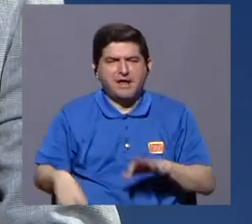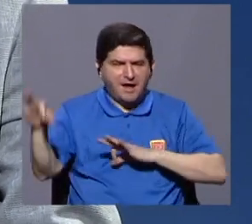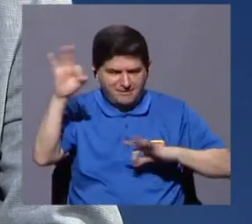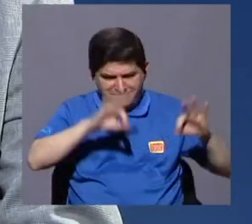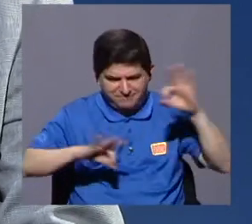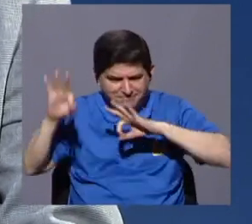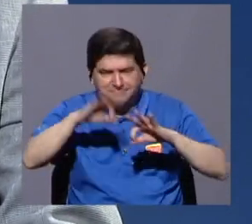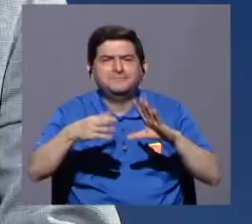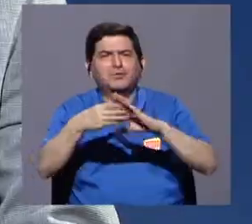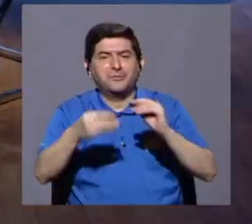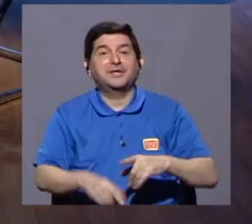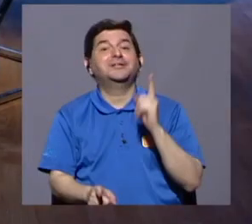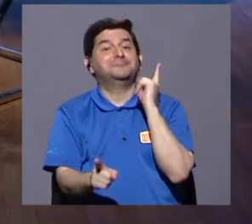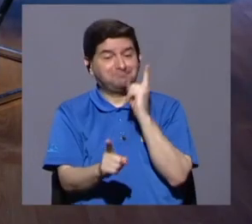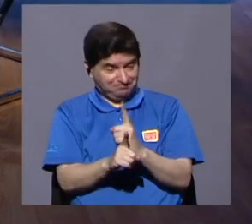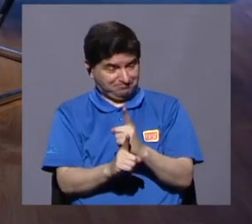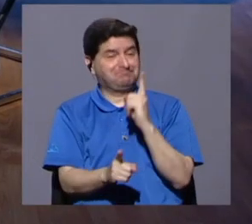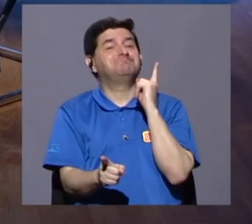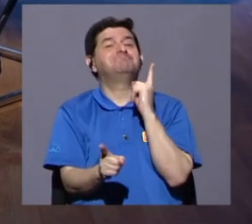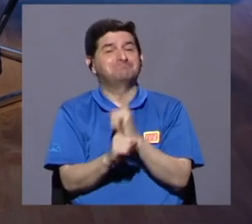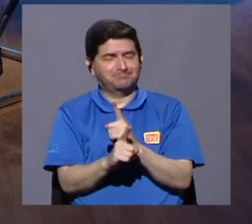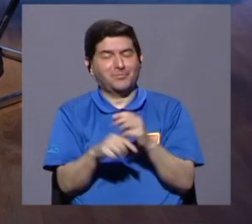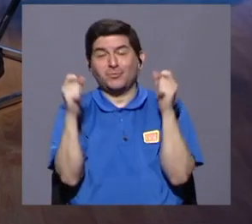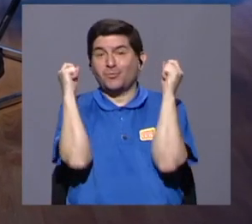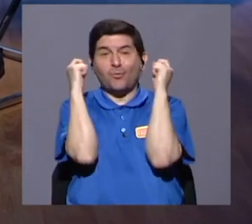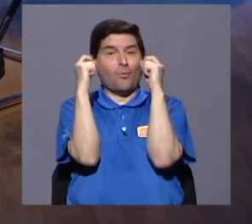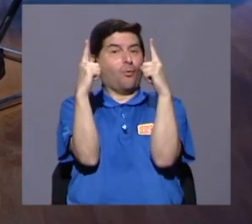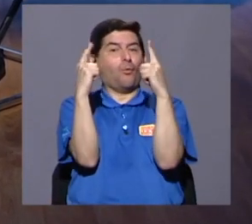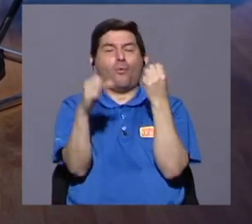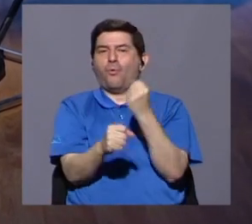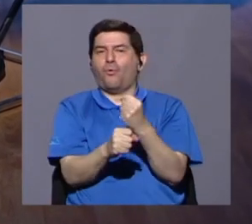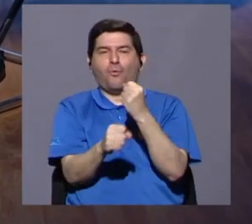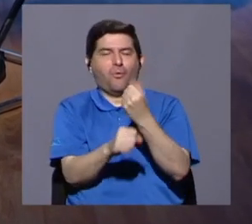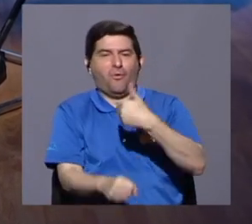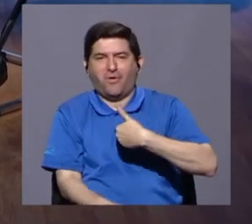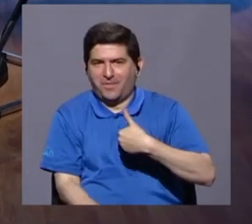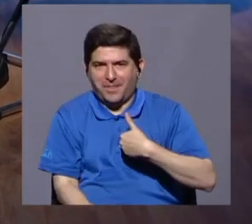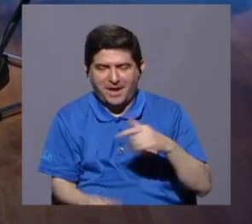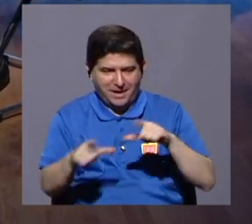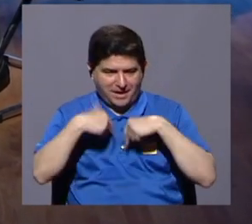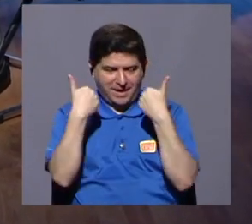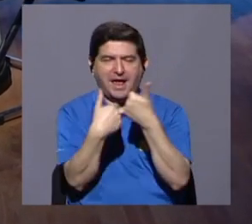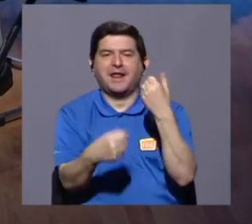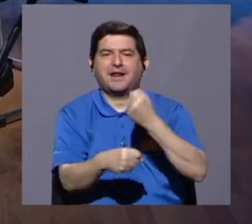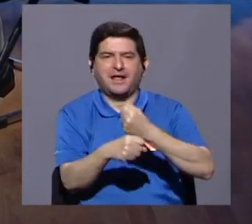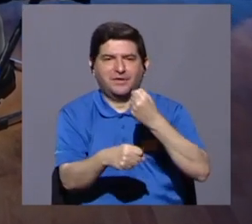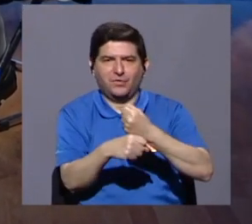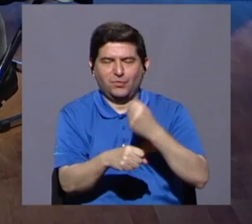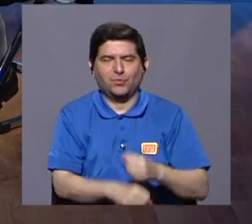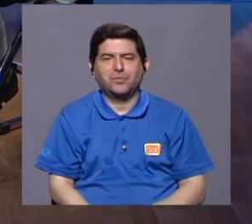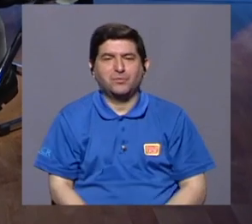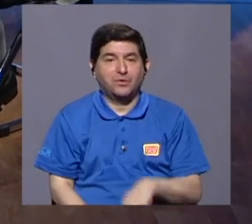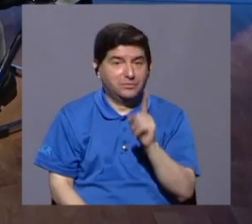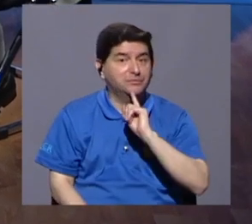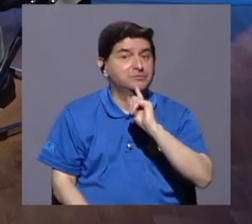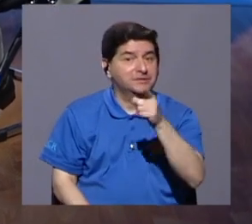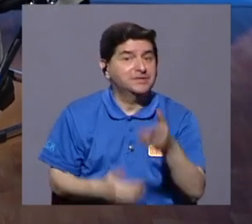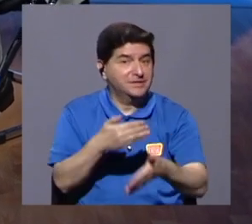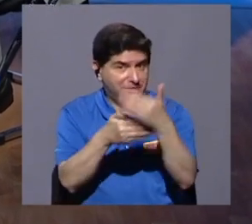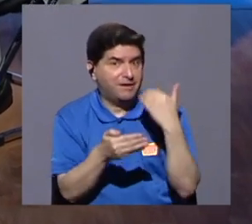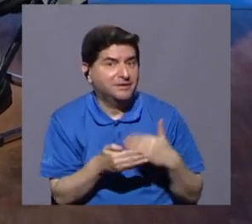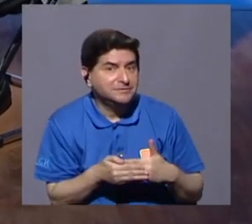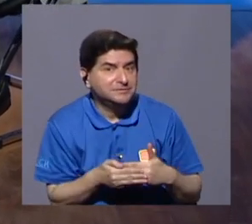es como ha habido ha sido increíble el trabajo que hemos tenido con este grupo de trabajo como usted comentaba o sea ha sido